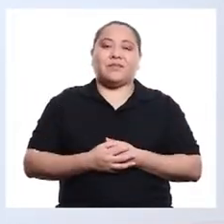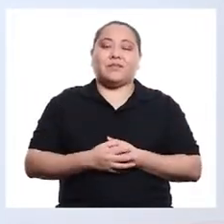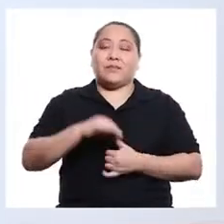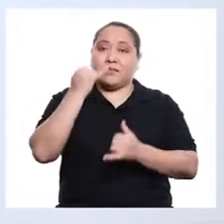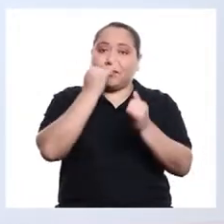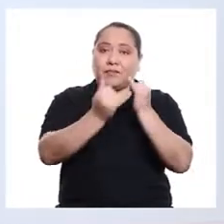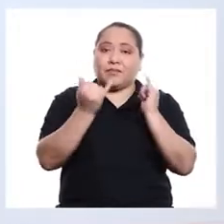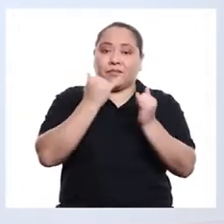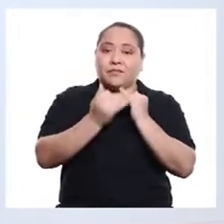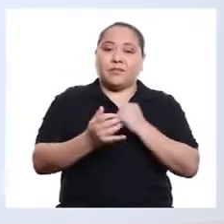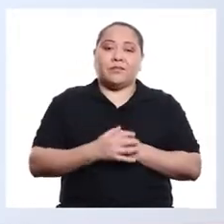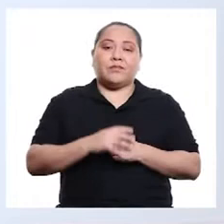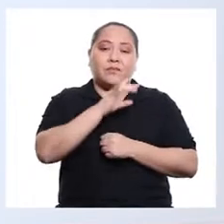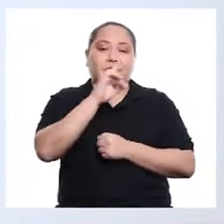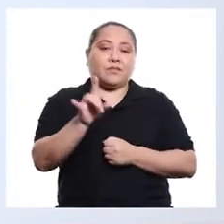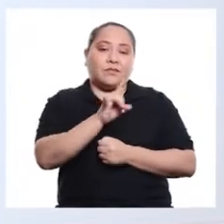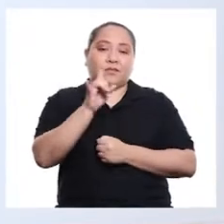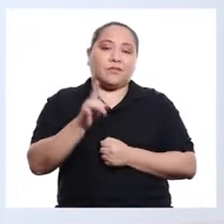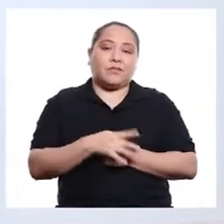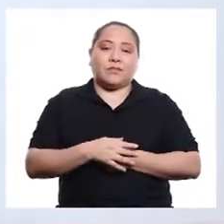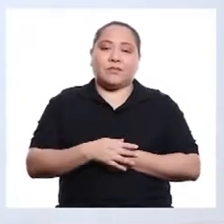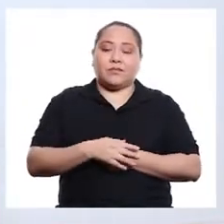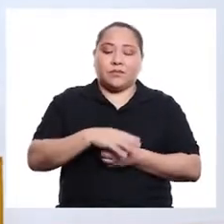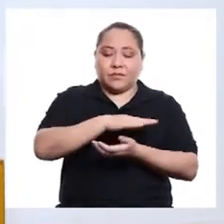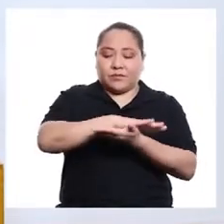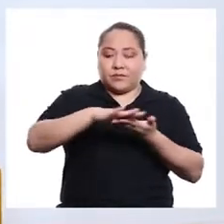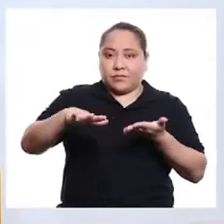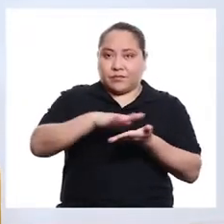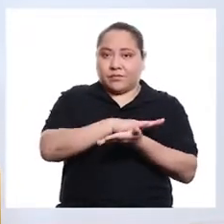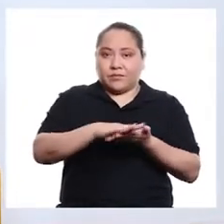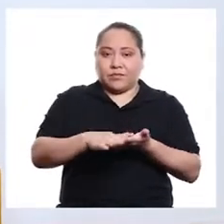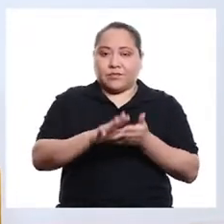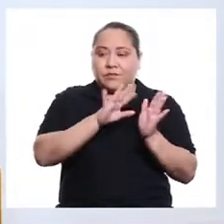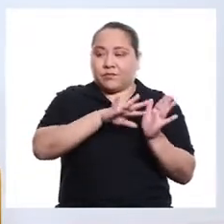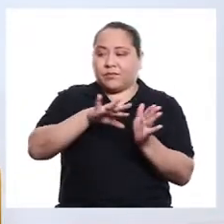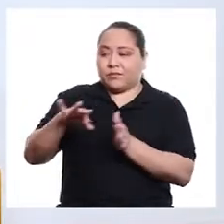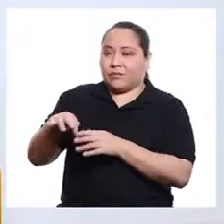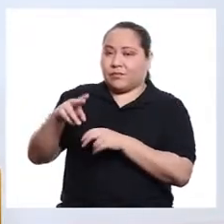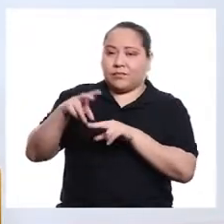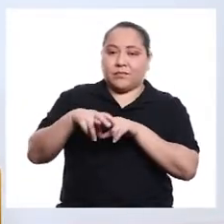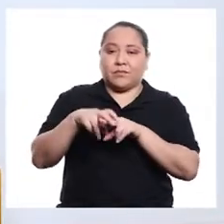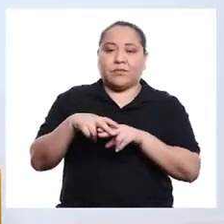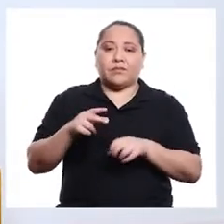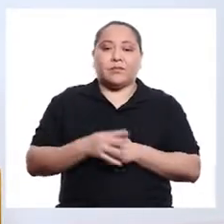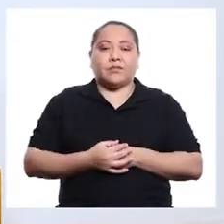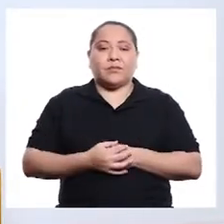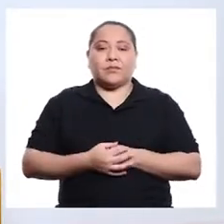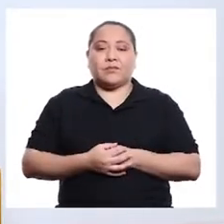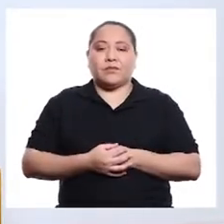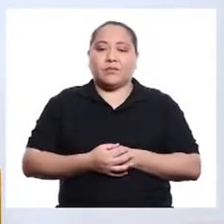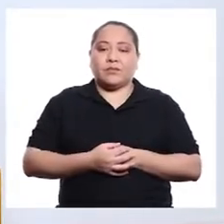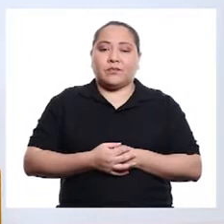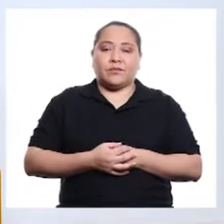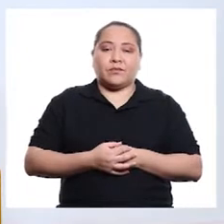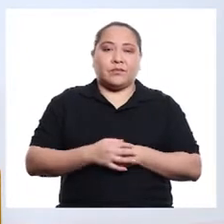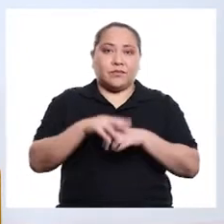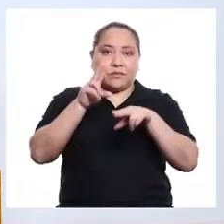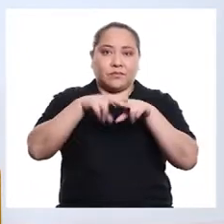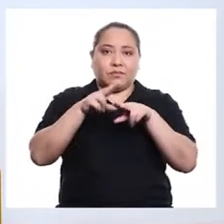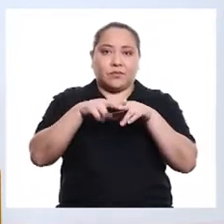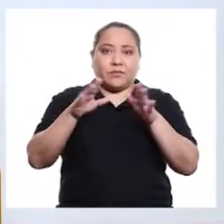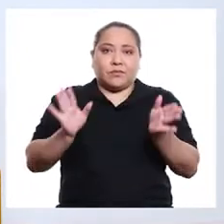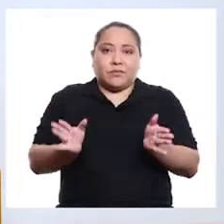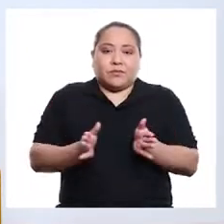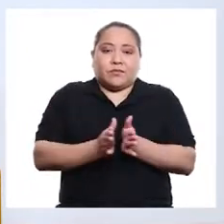bien, por último vamos a utilizar el suelo, dejamos aquí al costado de la silla,